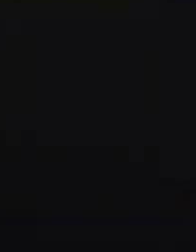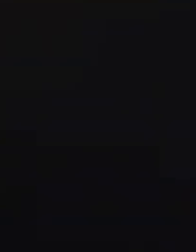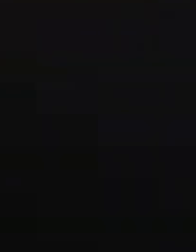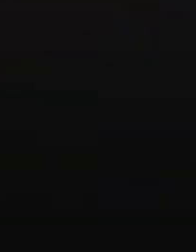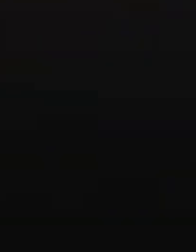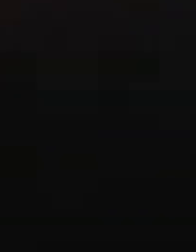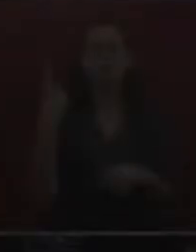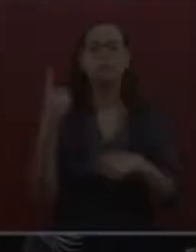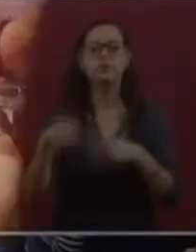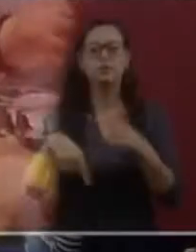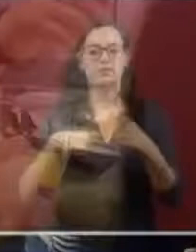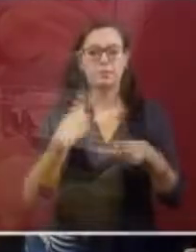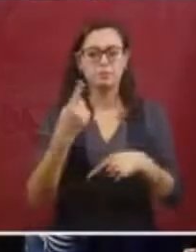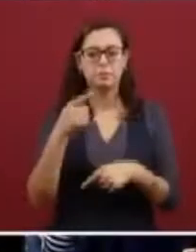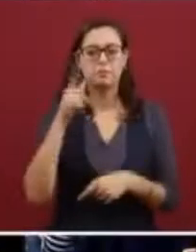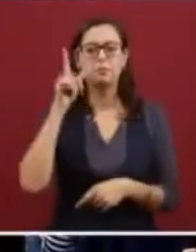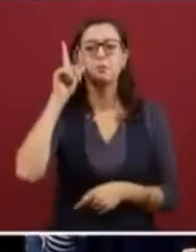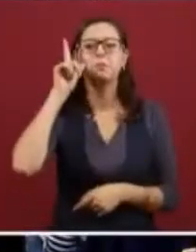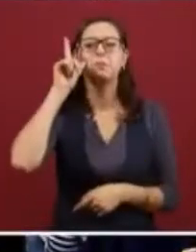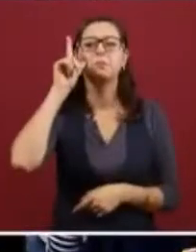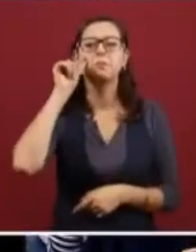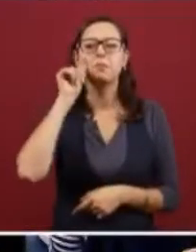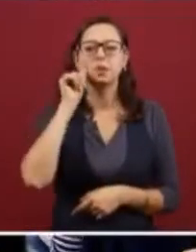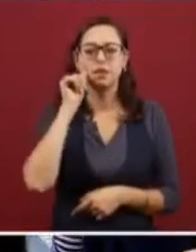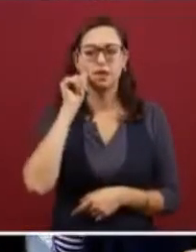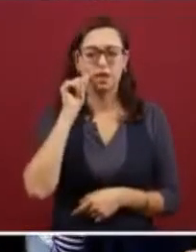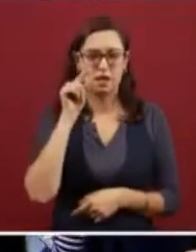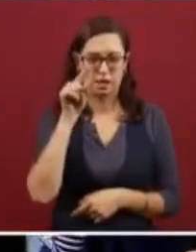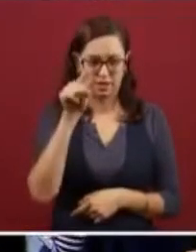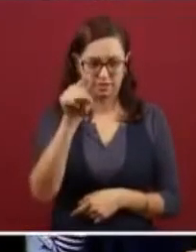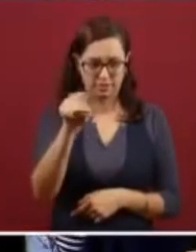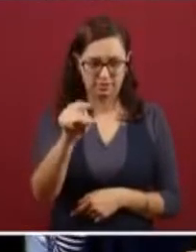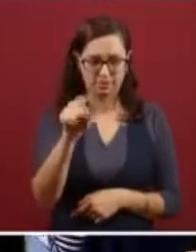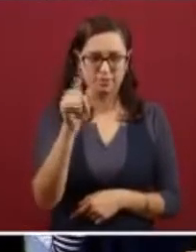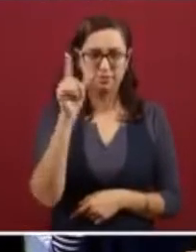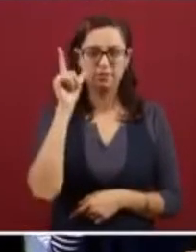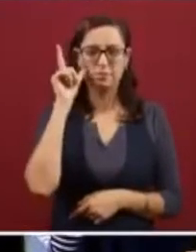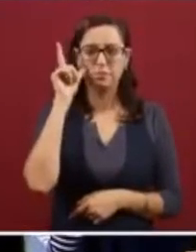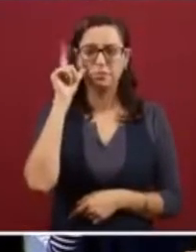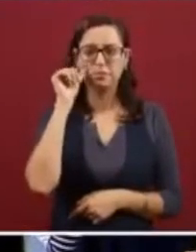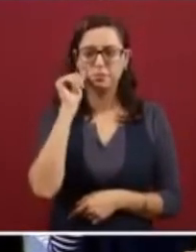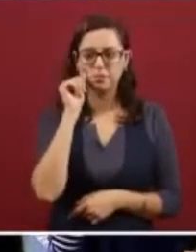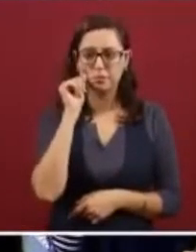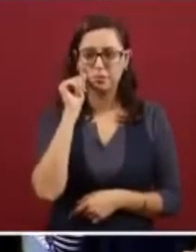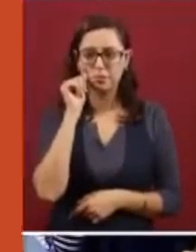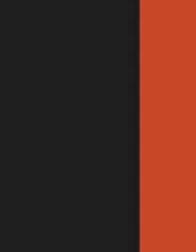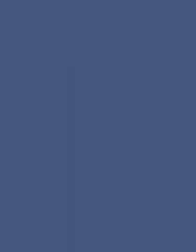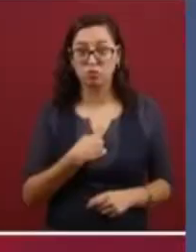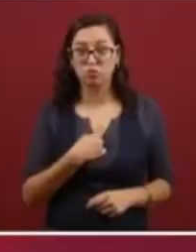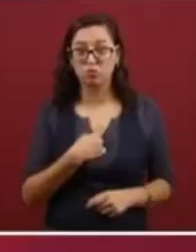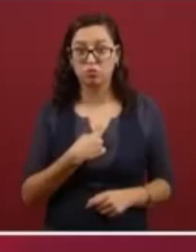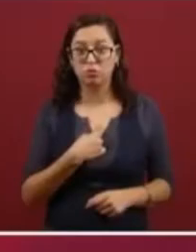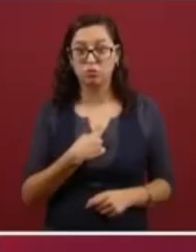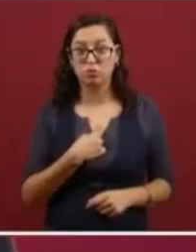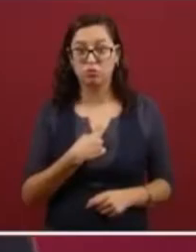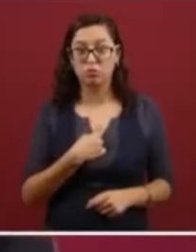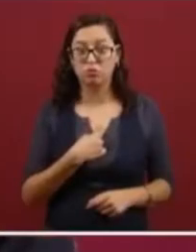mañanera en Palacio Nacional, AMLO rechazó dar paso atrás en su lucha contra la corrupción y agregó lo siguiente.